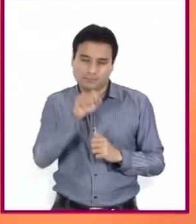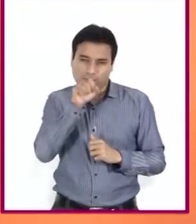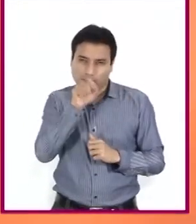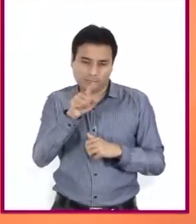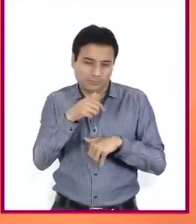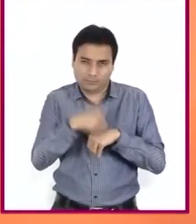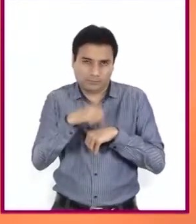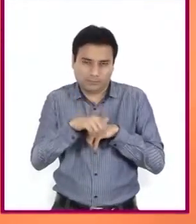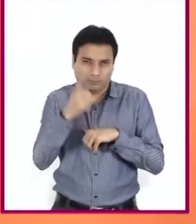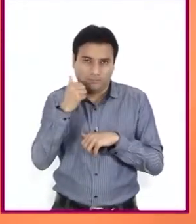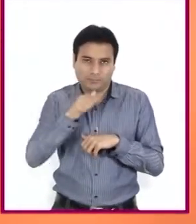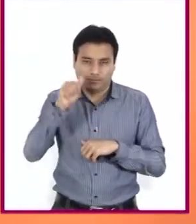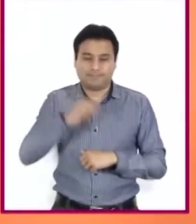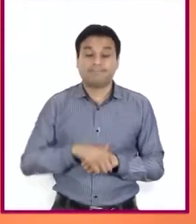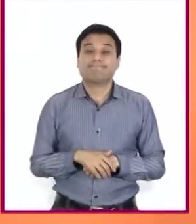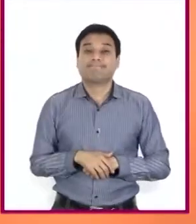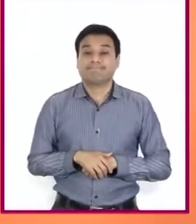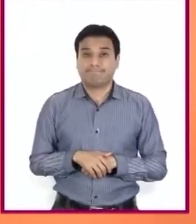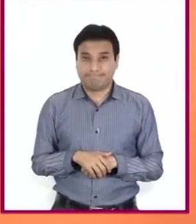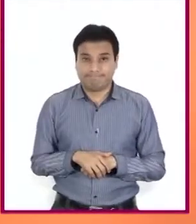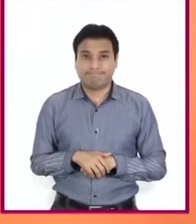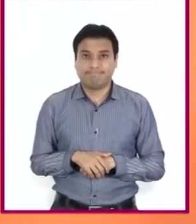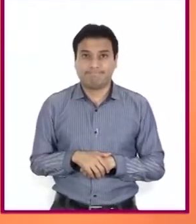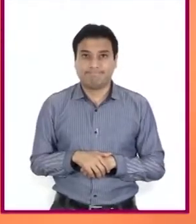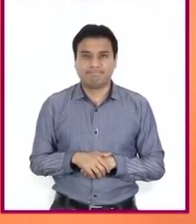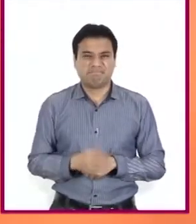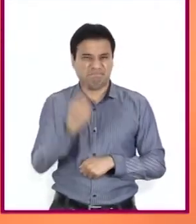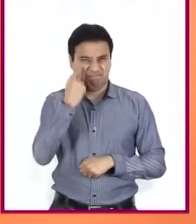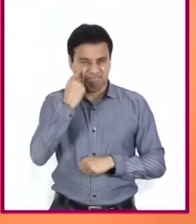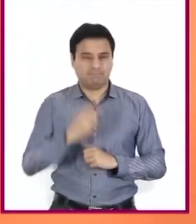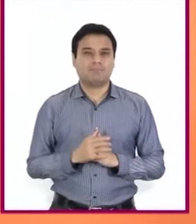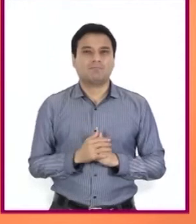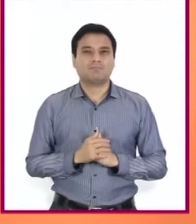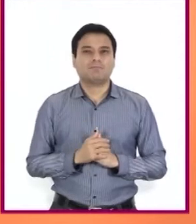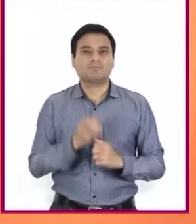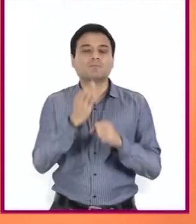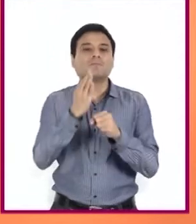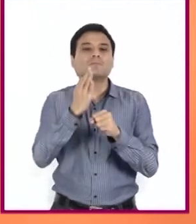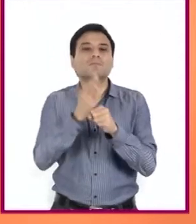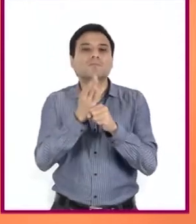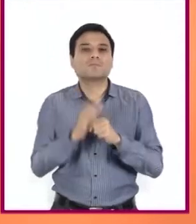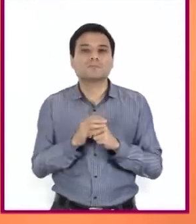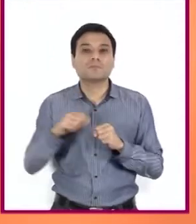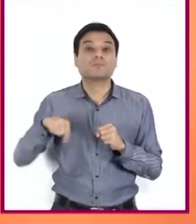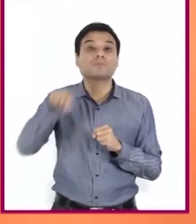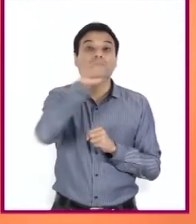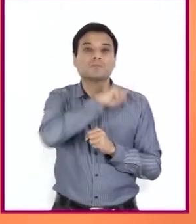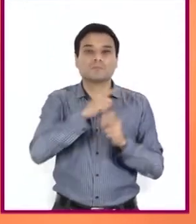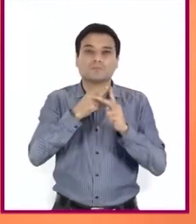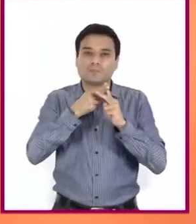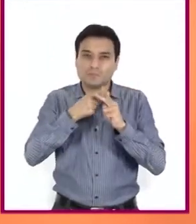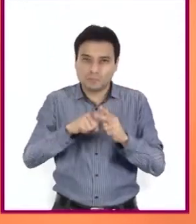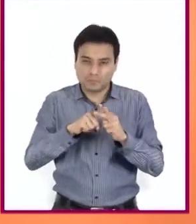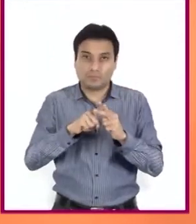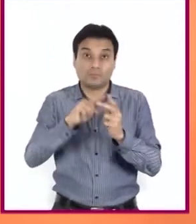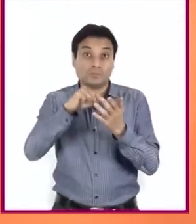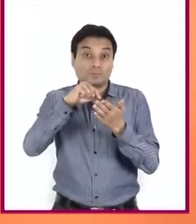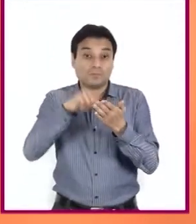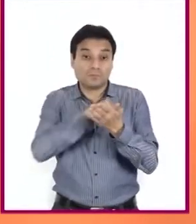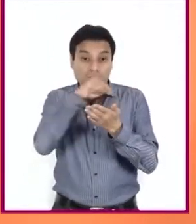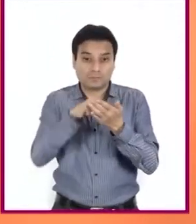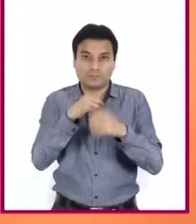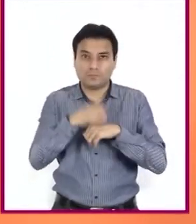Alumnas y alumnos, les propongo que construyamos las primeras 4 posiciones de